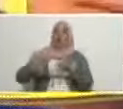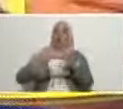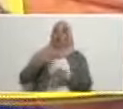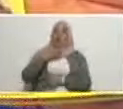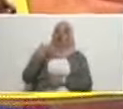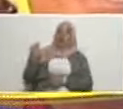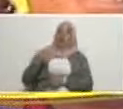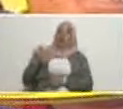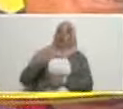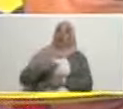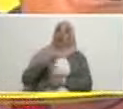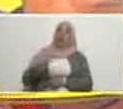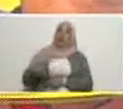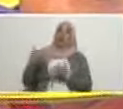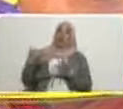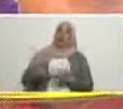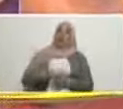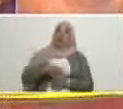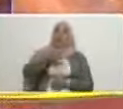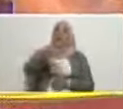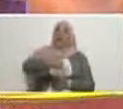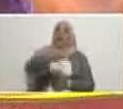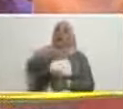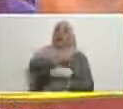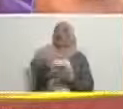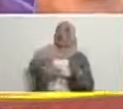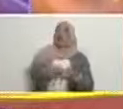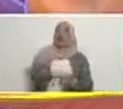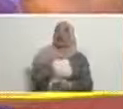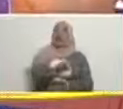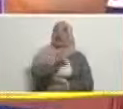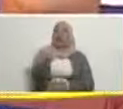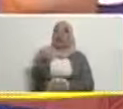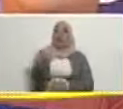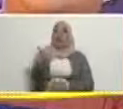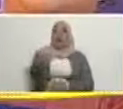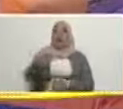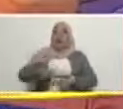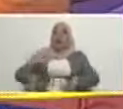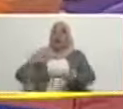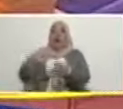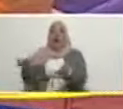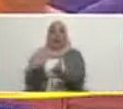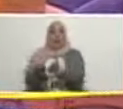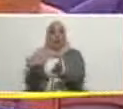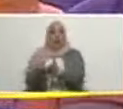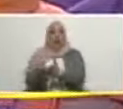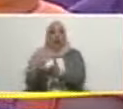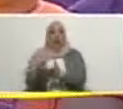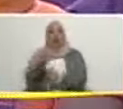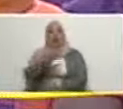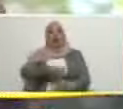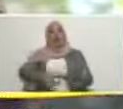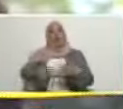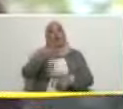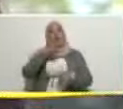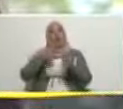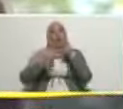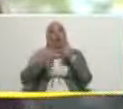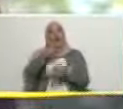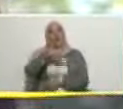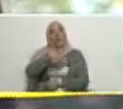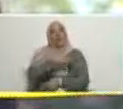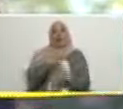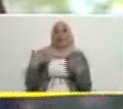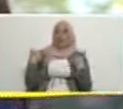como usted lo decía, serán 100 en todo el país. Tendrán aulas de clase, tendrán consultorios también para